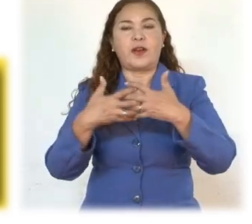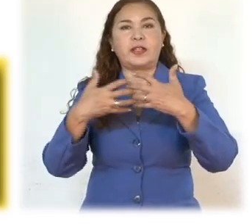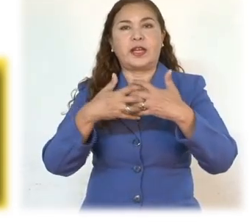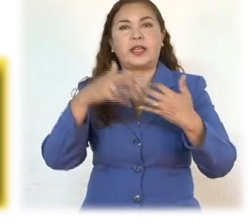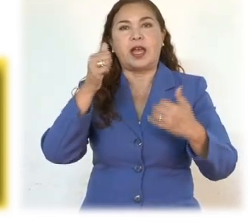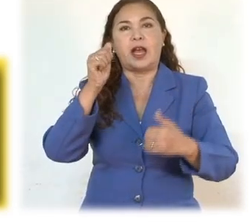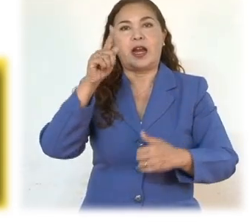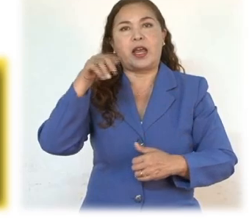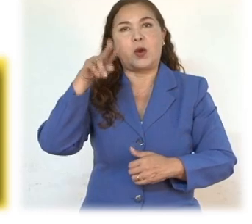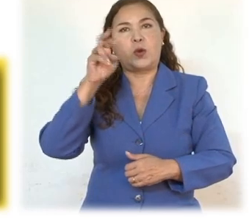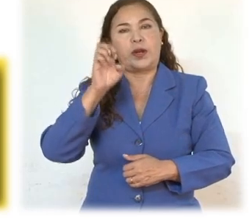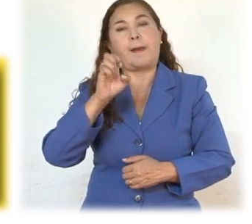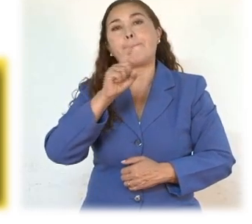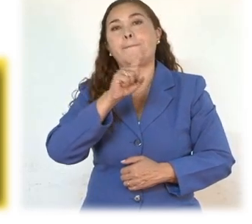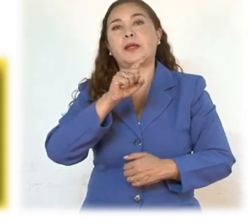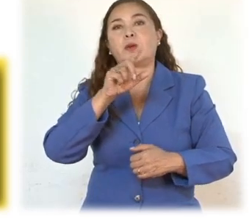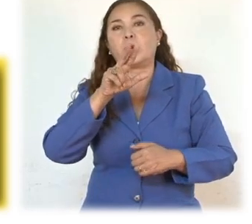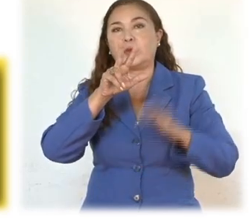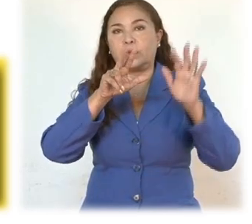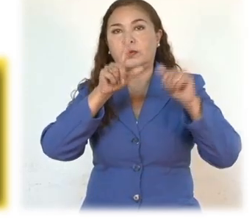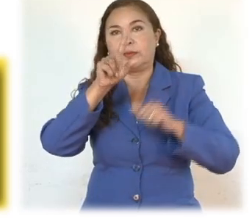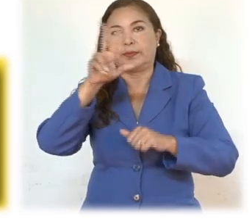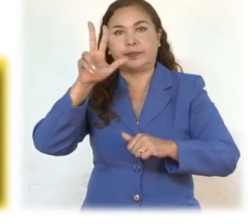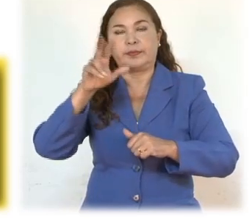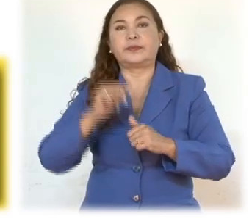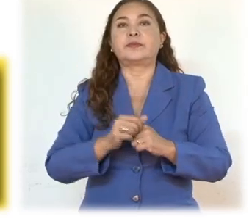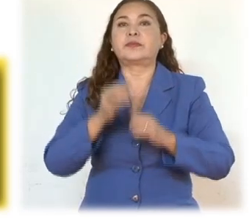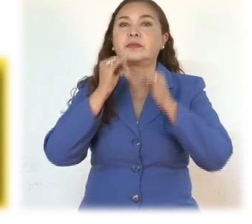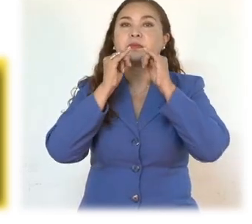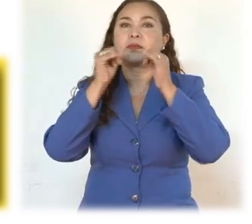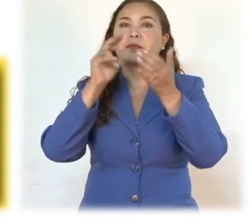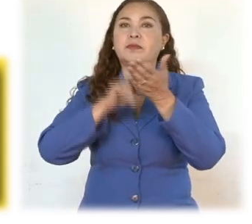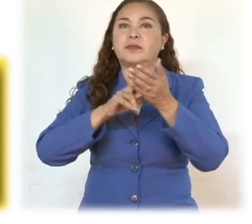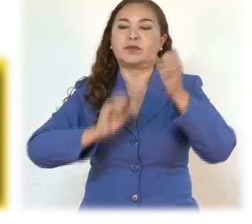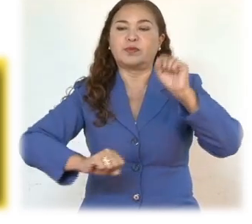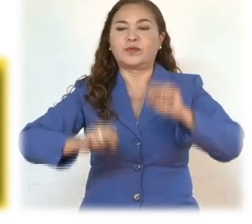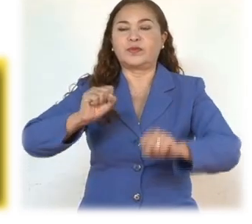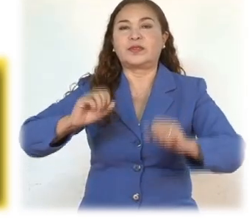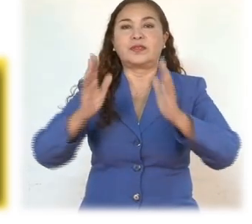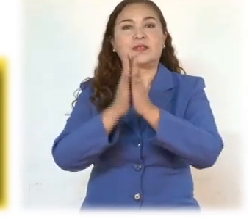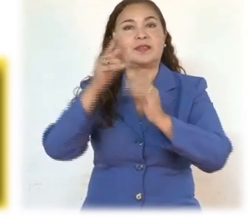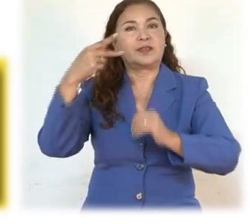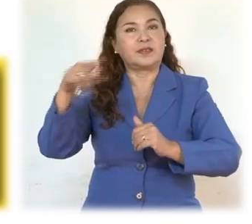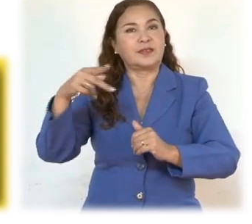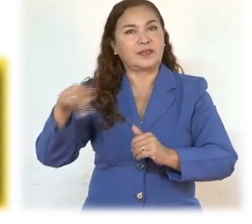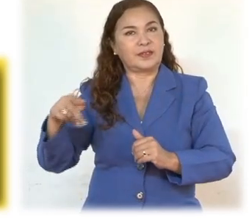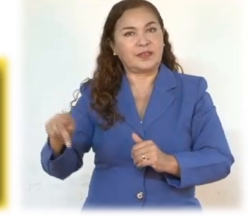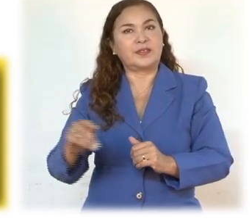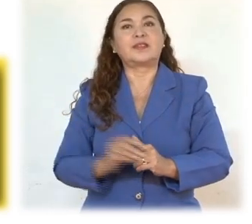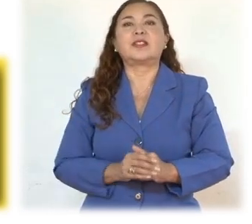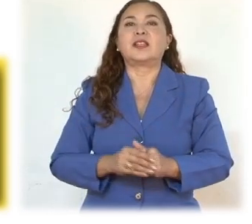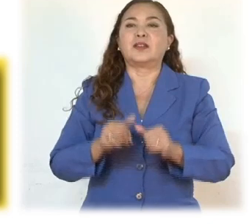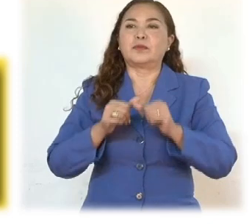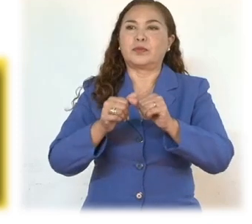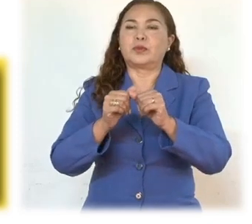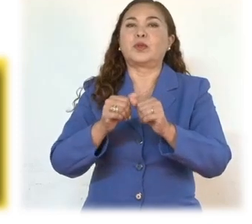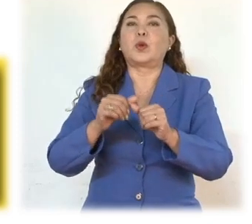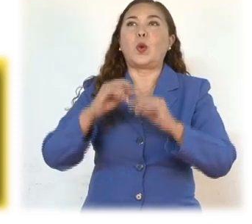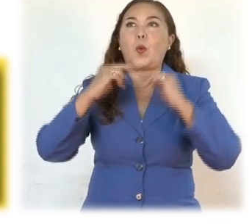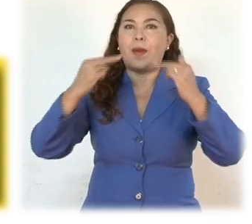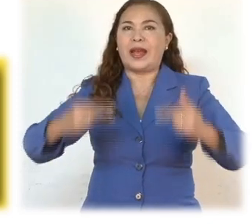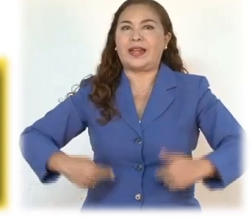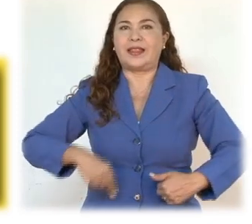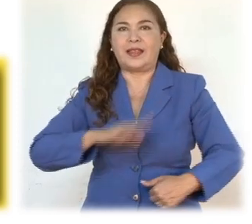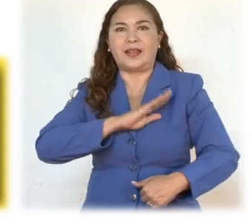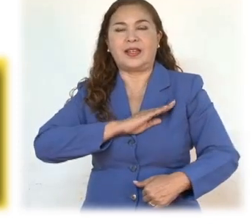batalla de araure 1813 declaratoria de la parranda de San Pedro como patrimonio inmaterial de